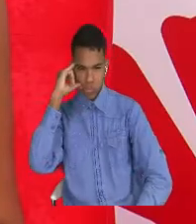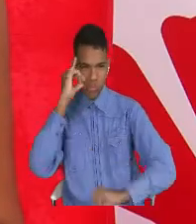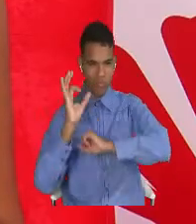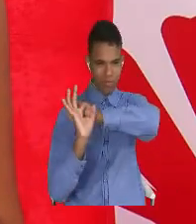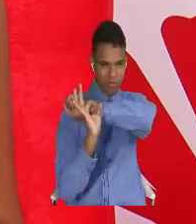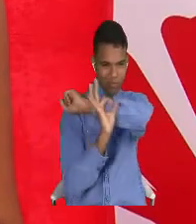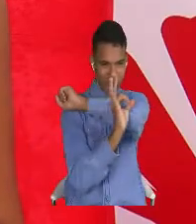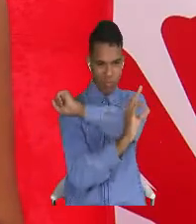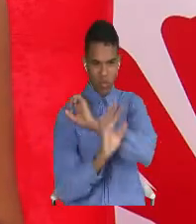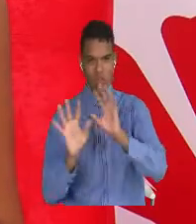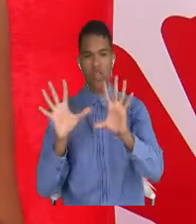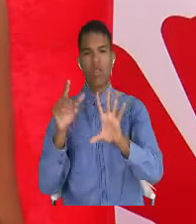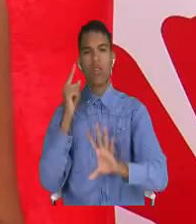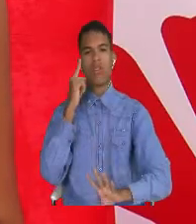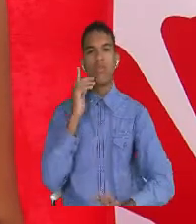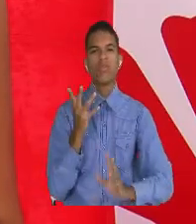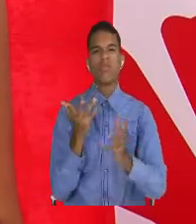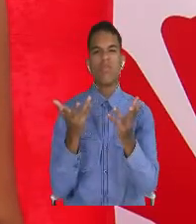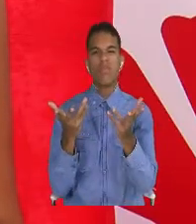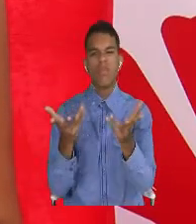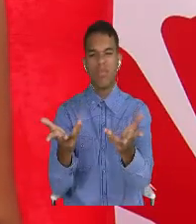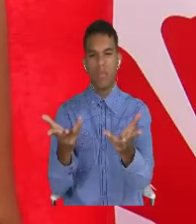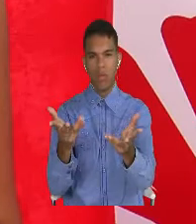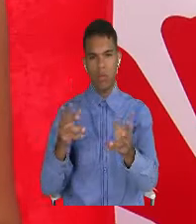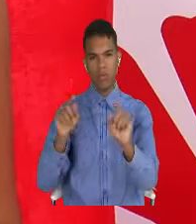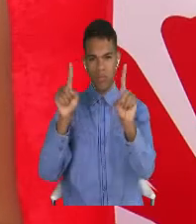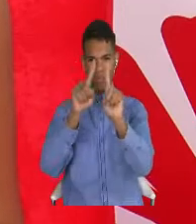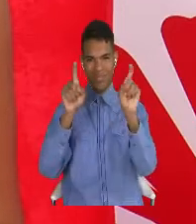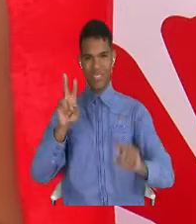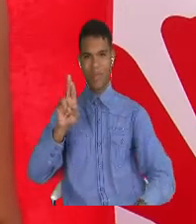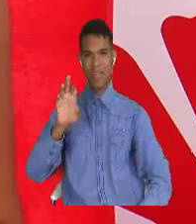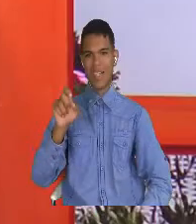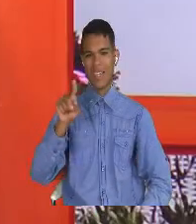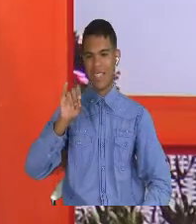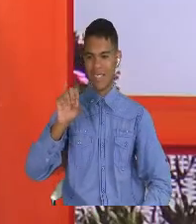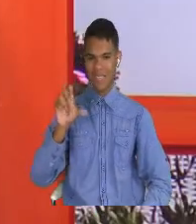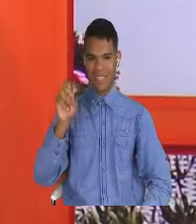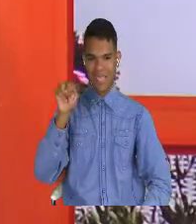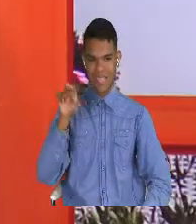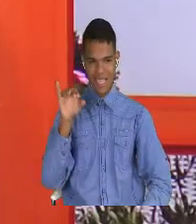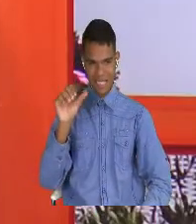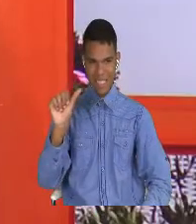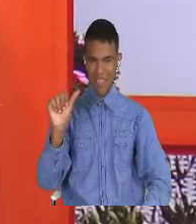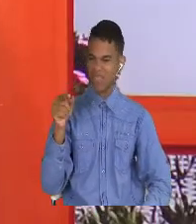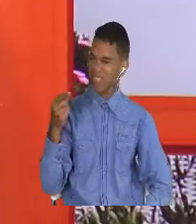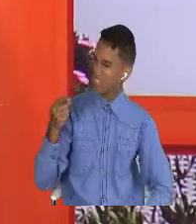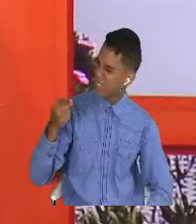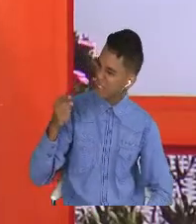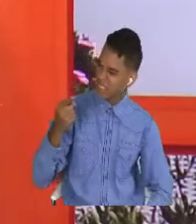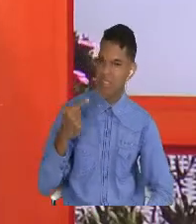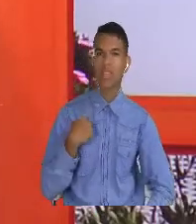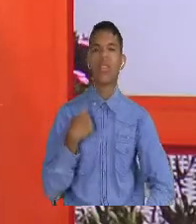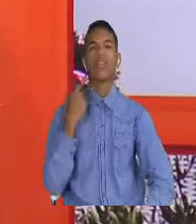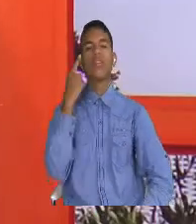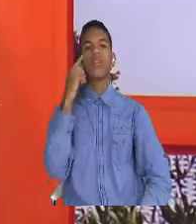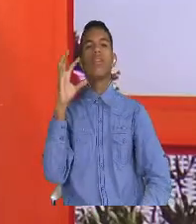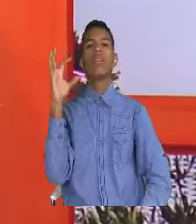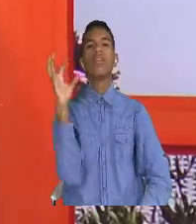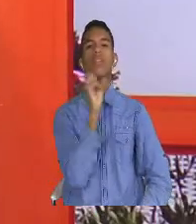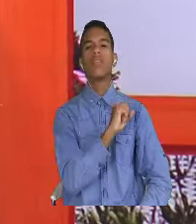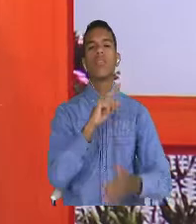importante como es la resiliencia, pero que sea ella misma la que nos cuente de qué se trata. Bien, gracias. ¿Cuándo somos resilientes o qué